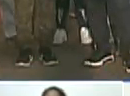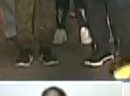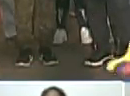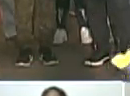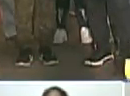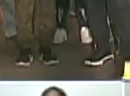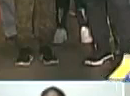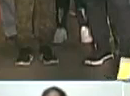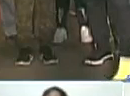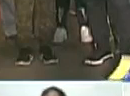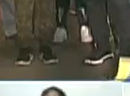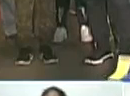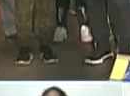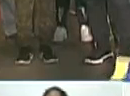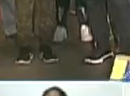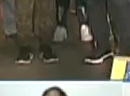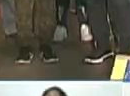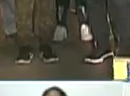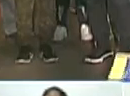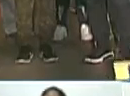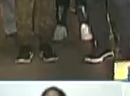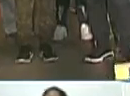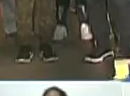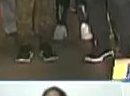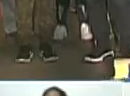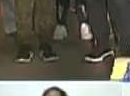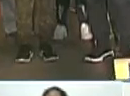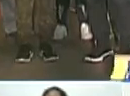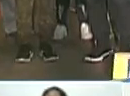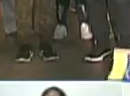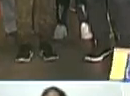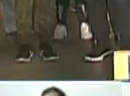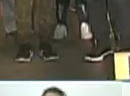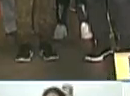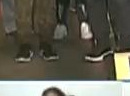estudioso, nacional e internacional además, porque fuiste canciller.